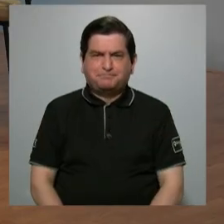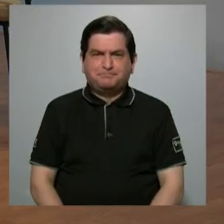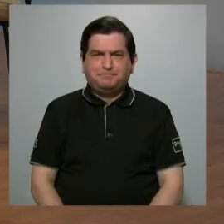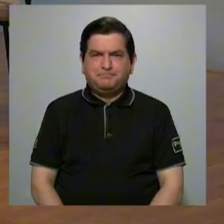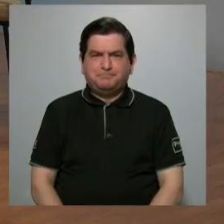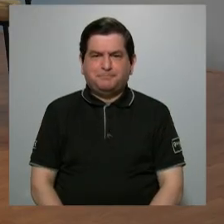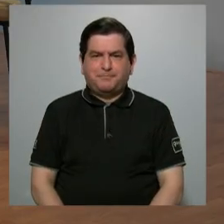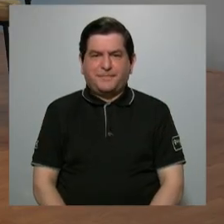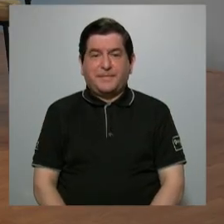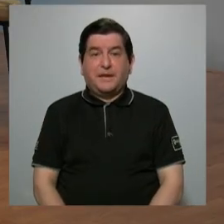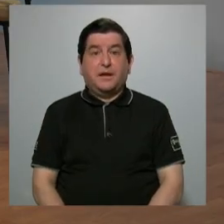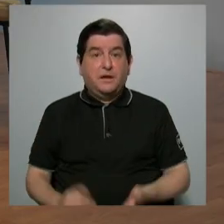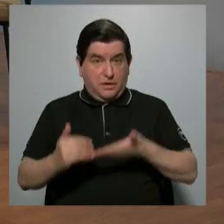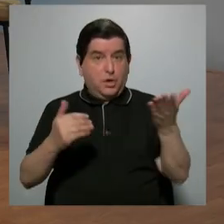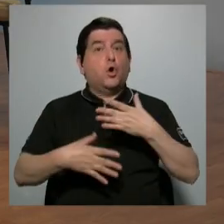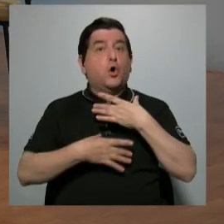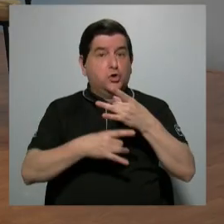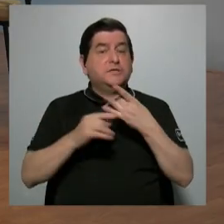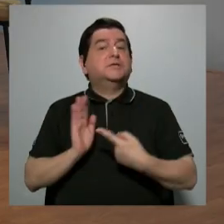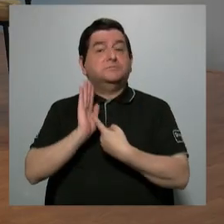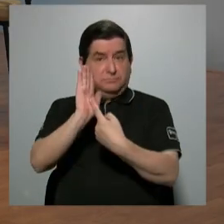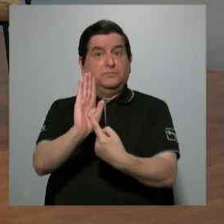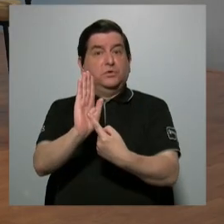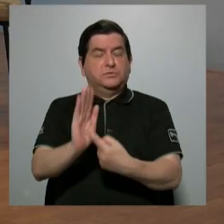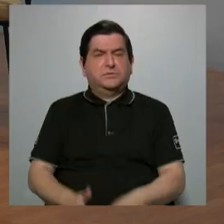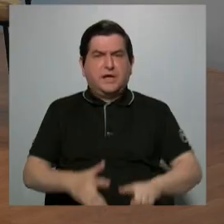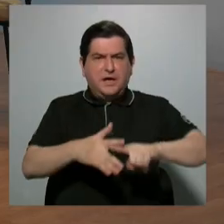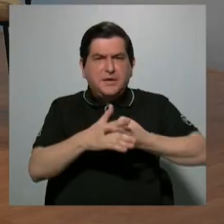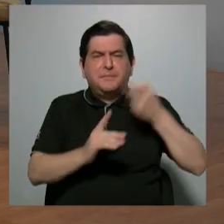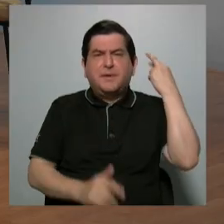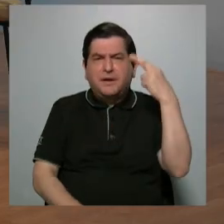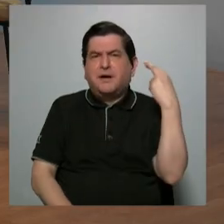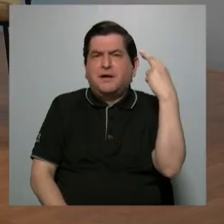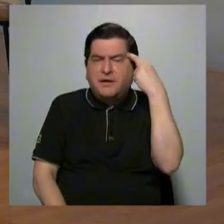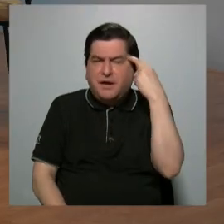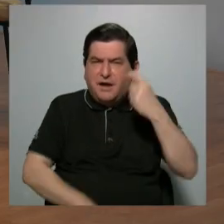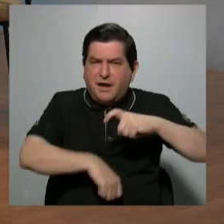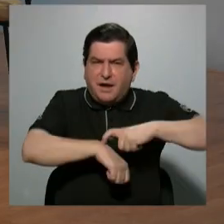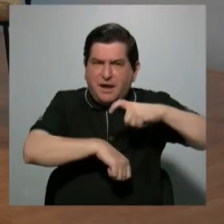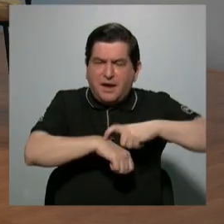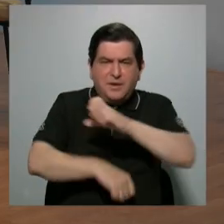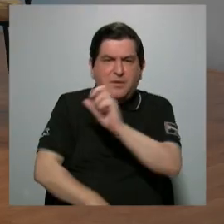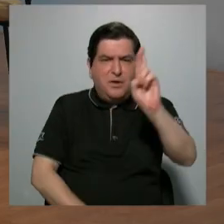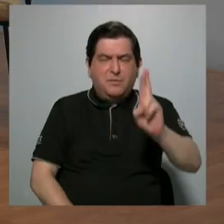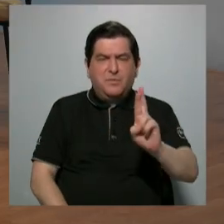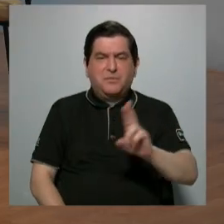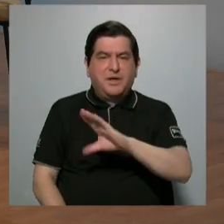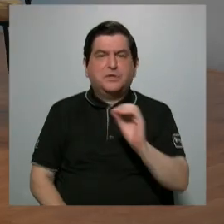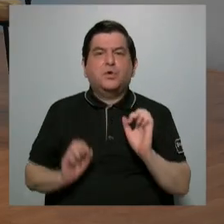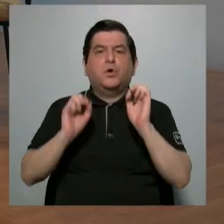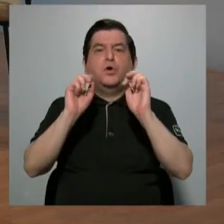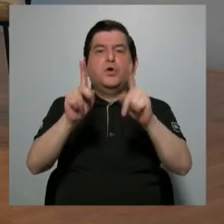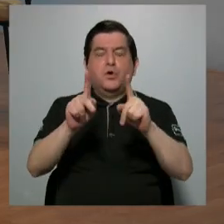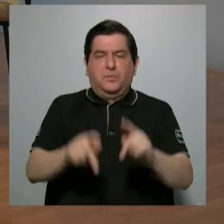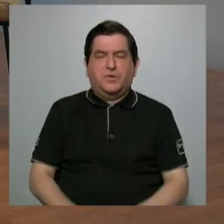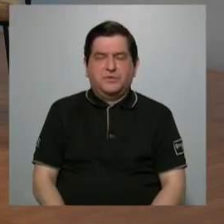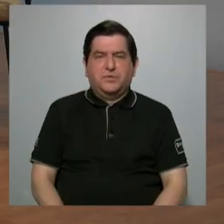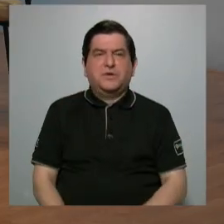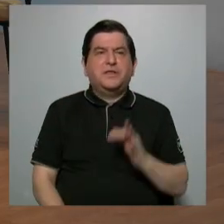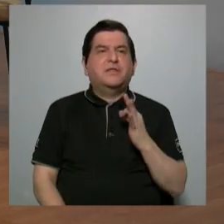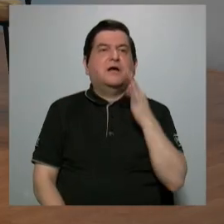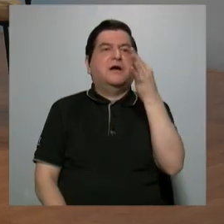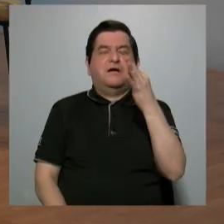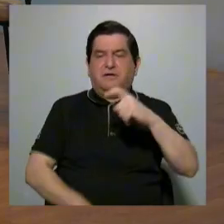nos trajeron cosas muy interesantes para empezar a reflexionar sobre el momento en que estamos en Costa Rica y las oportunidades que tenemos hacia